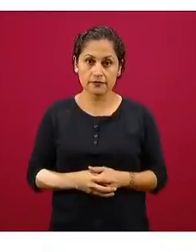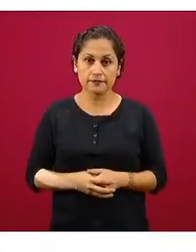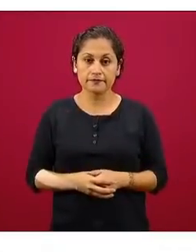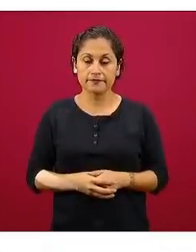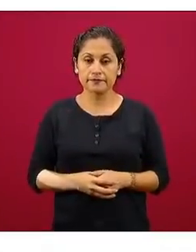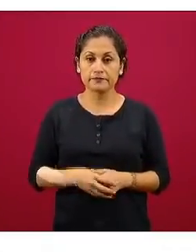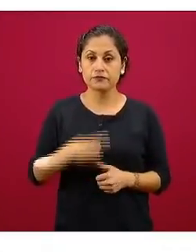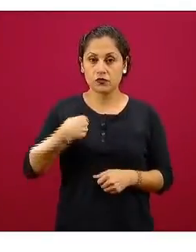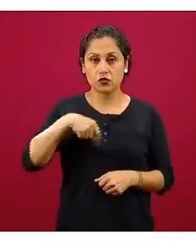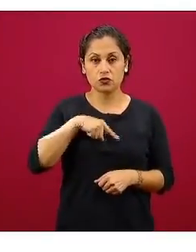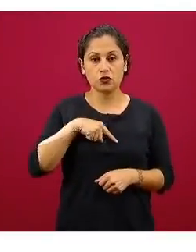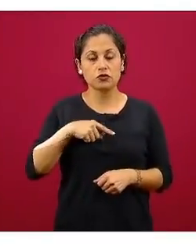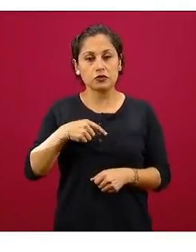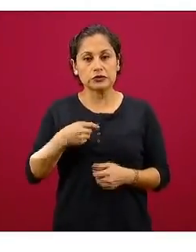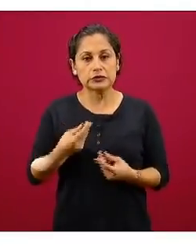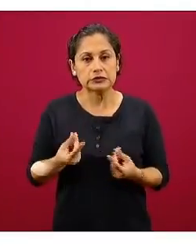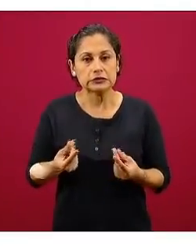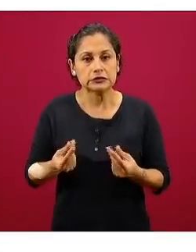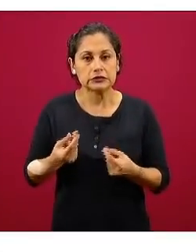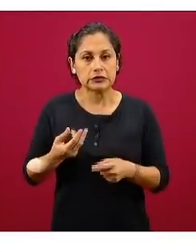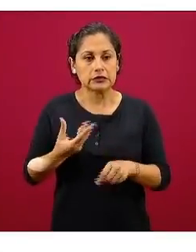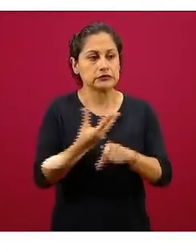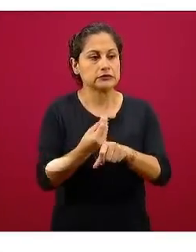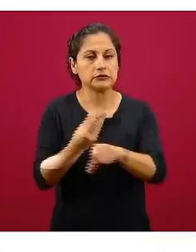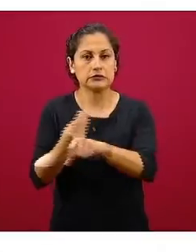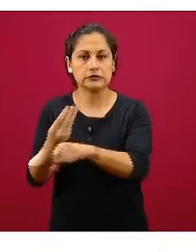de incremento de la epidemia. La siguiente.